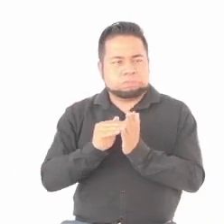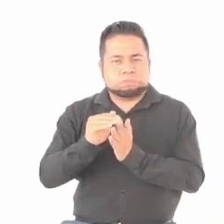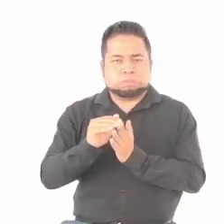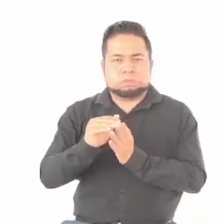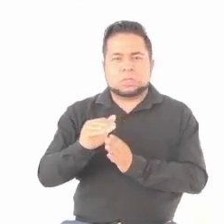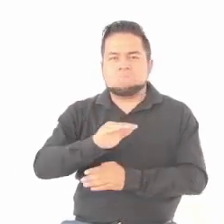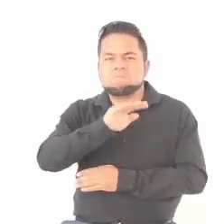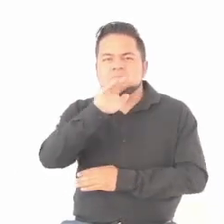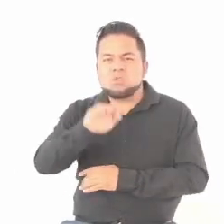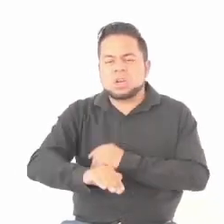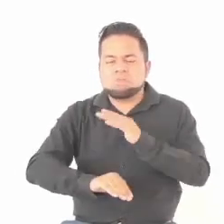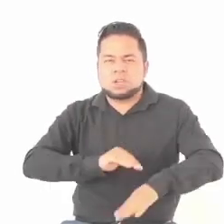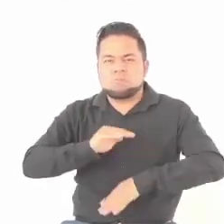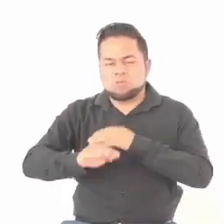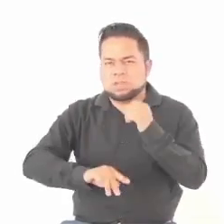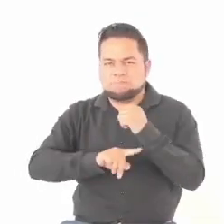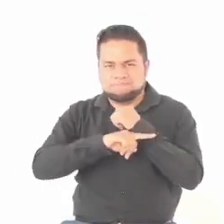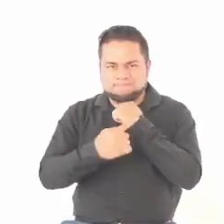mortalidad materna